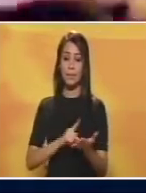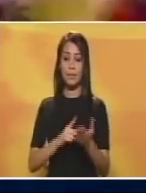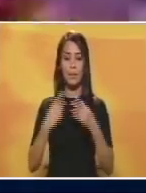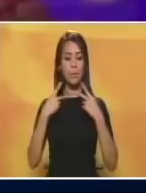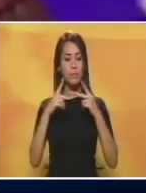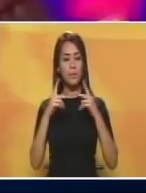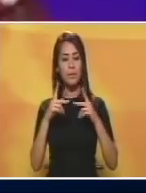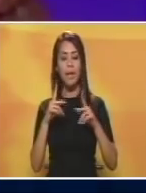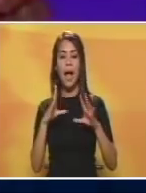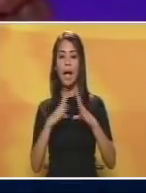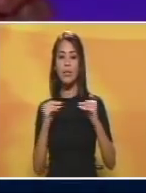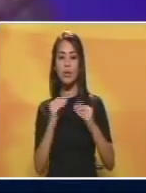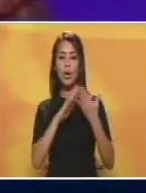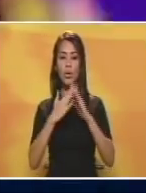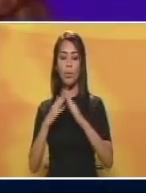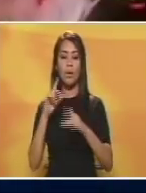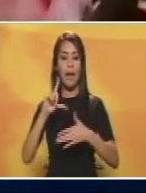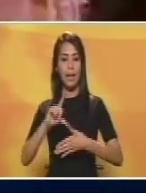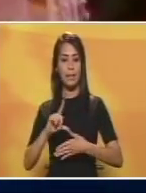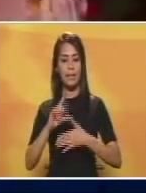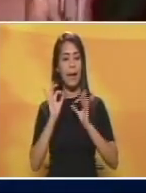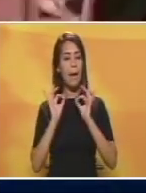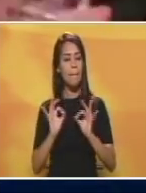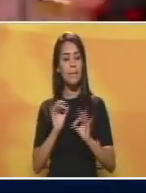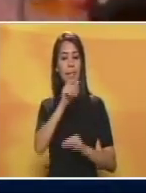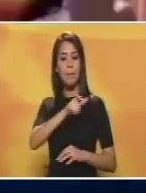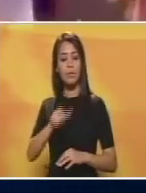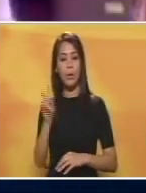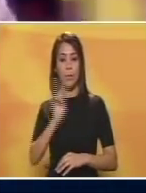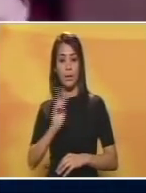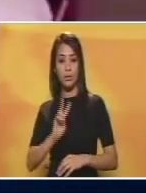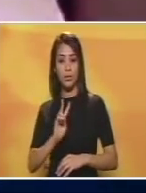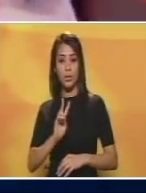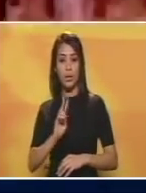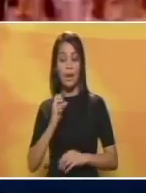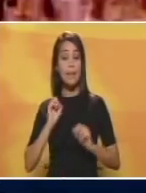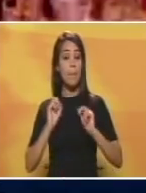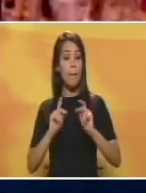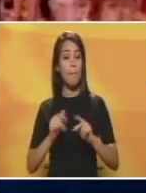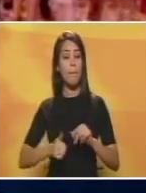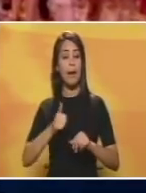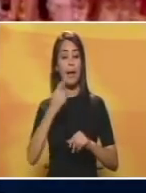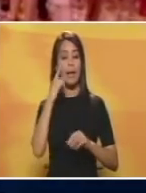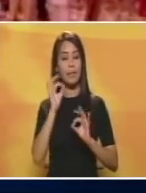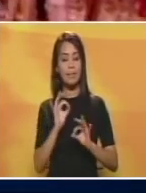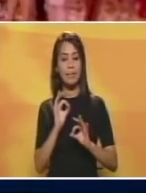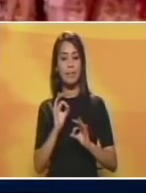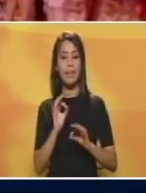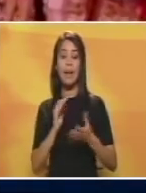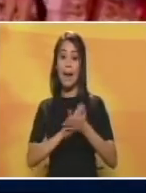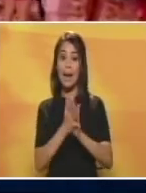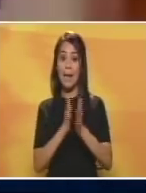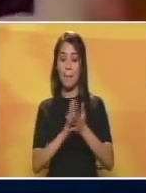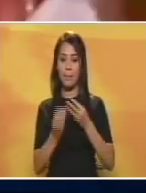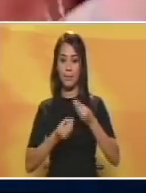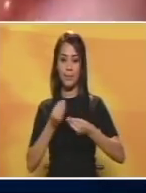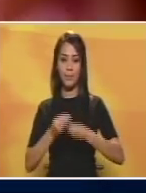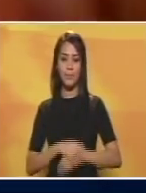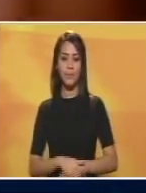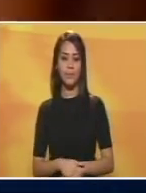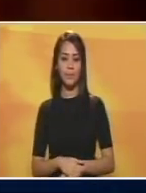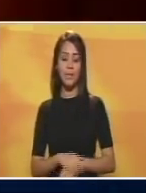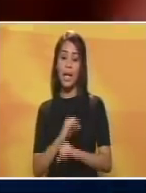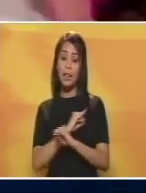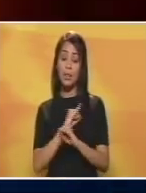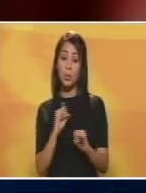mensajes a toda la comunidad latina, en especial a los venezolanos, y en más de una oportunidad preparó la tradicional arepa. En este último